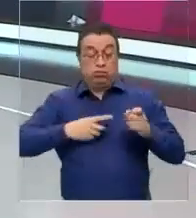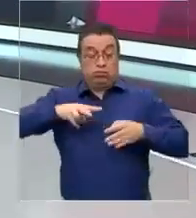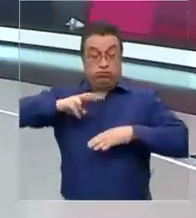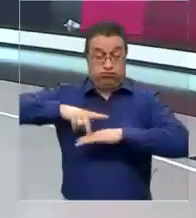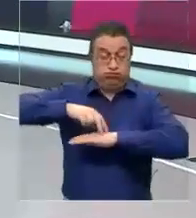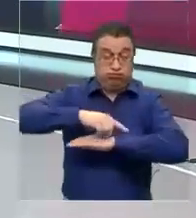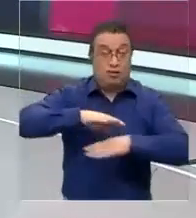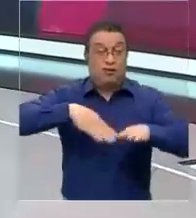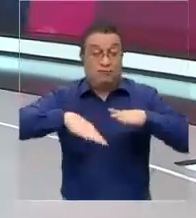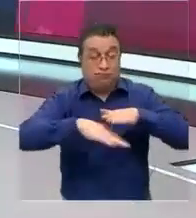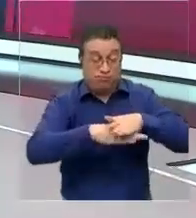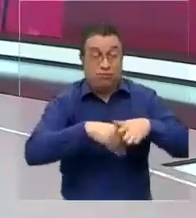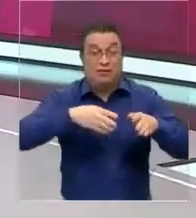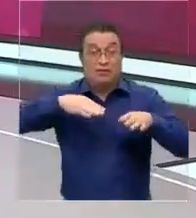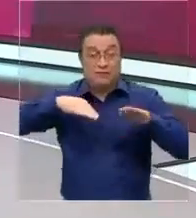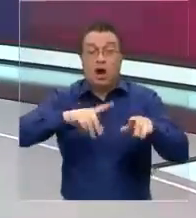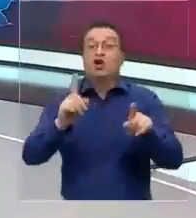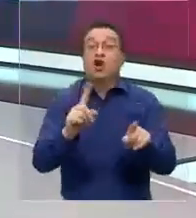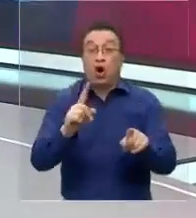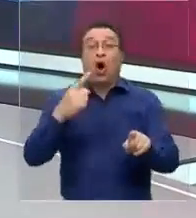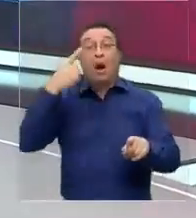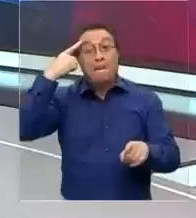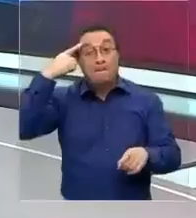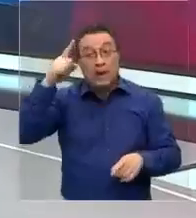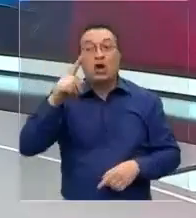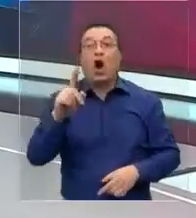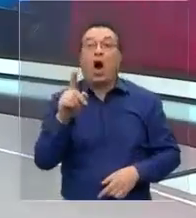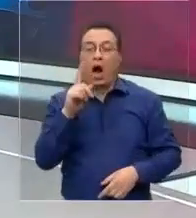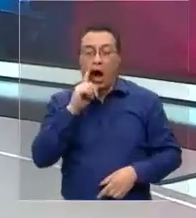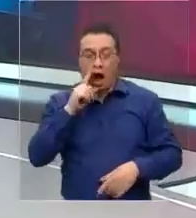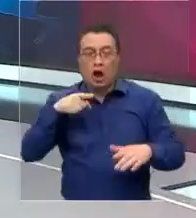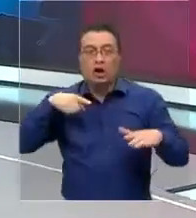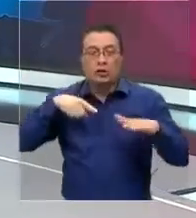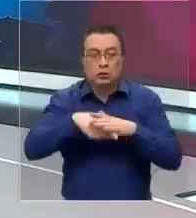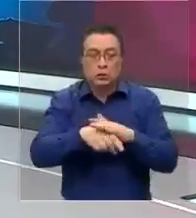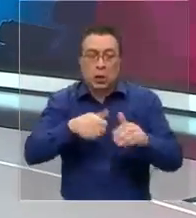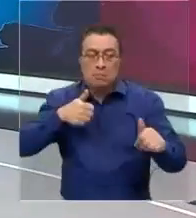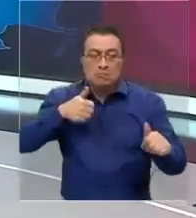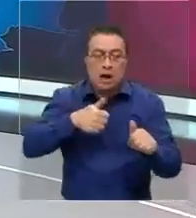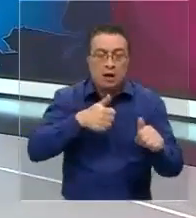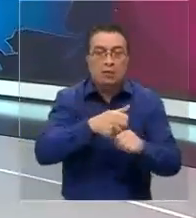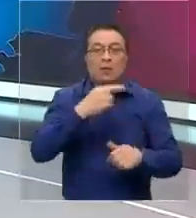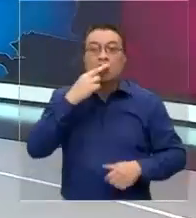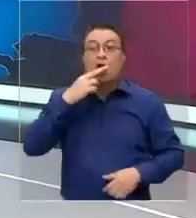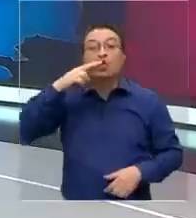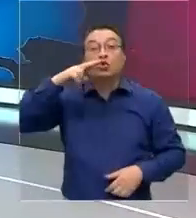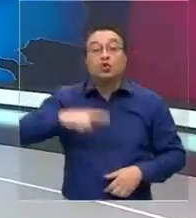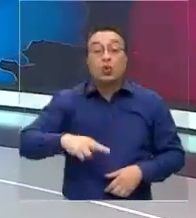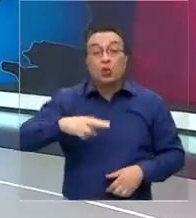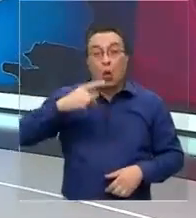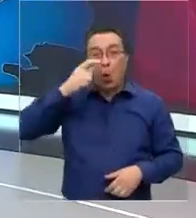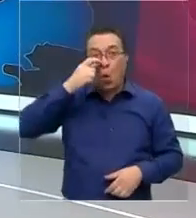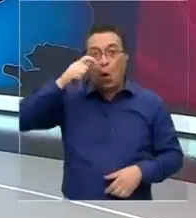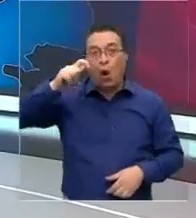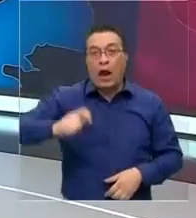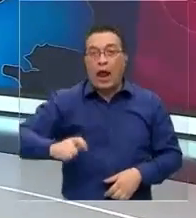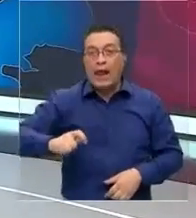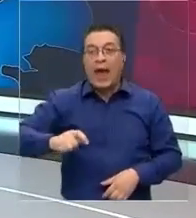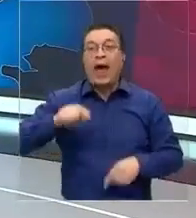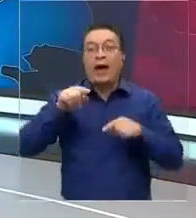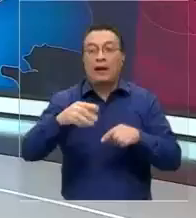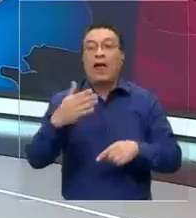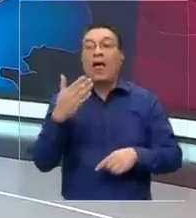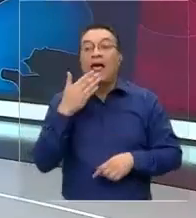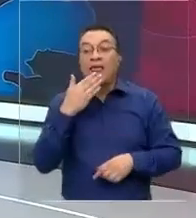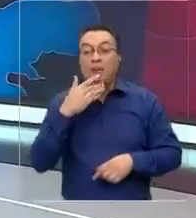este convoy que avanzaba por el norte, sí ha habido una arremetida bélica, especialmente en el sur de Ucrania durante las últimas horas y también en